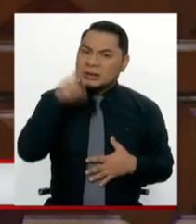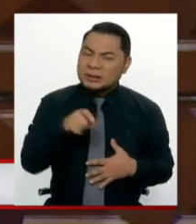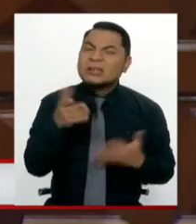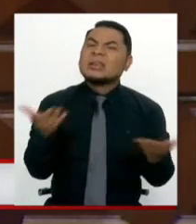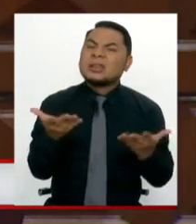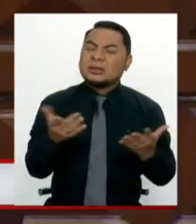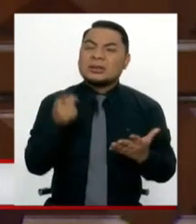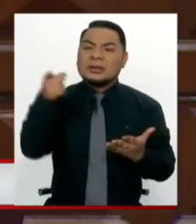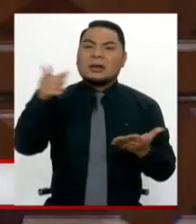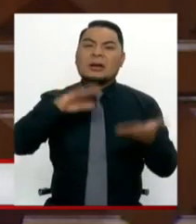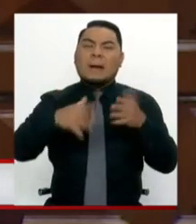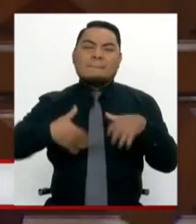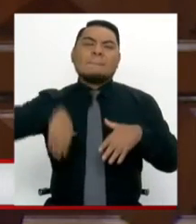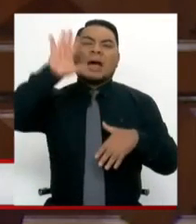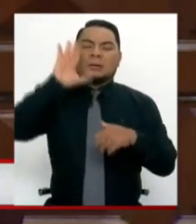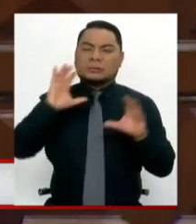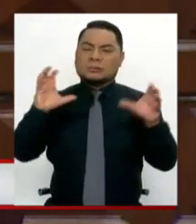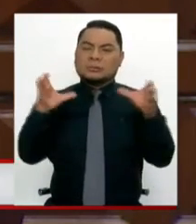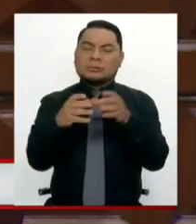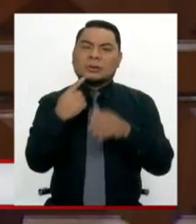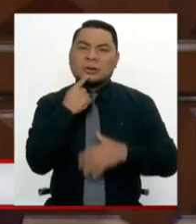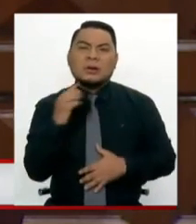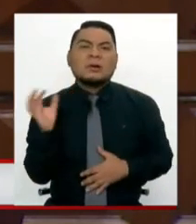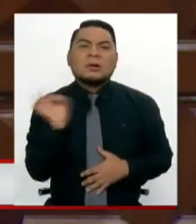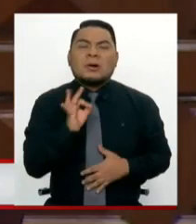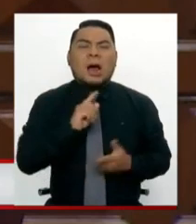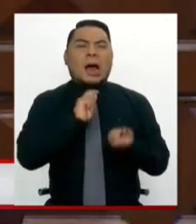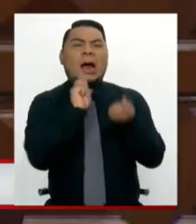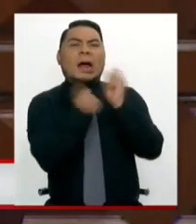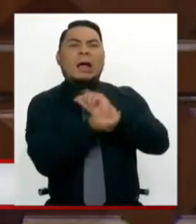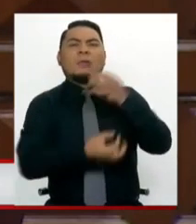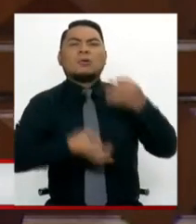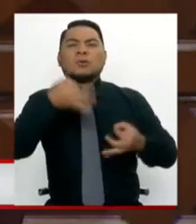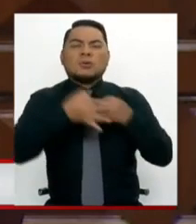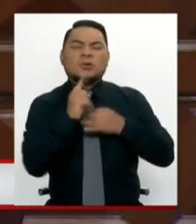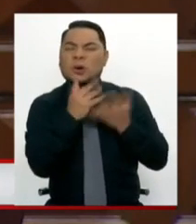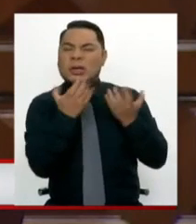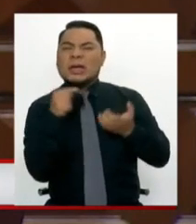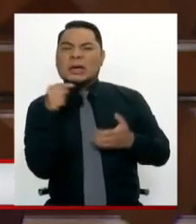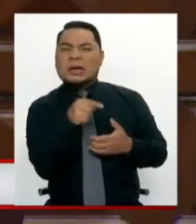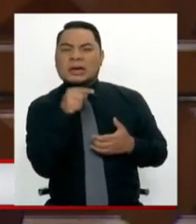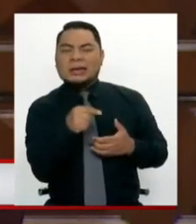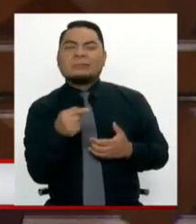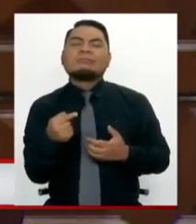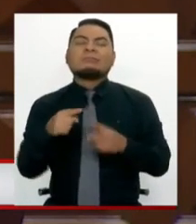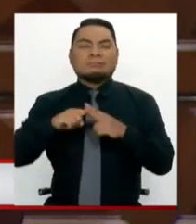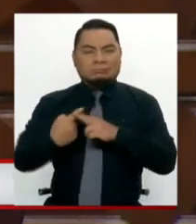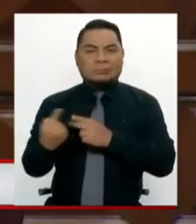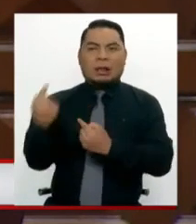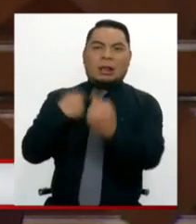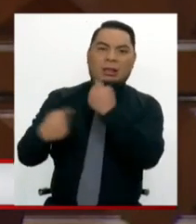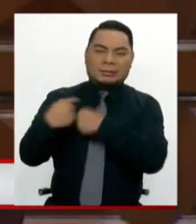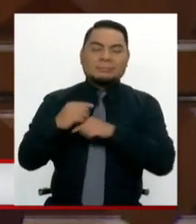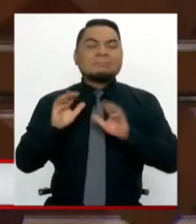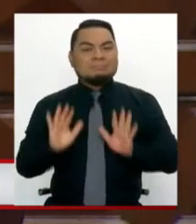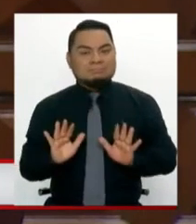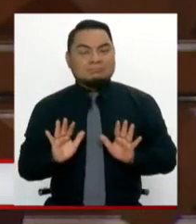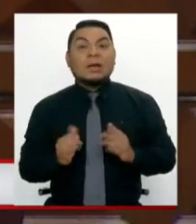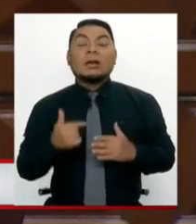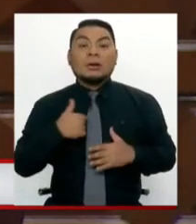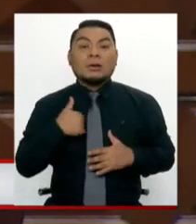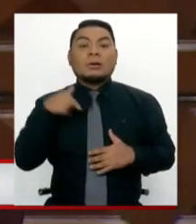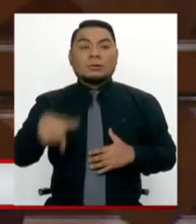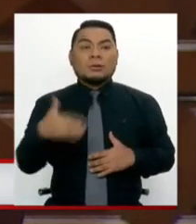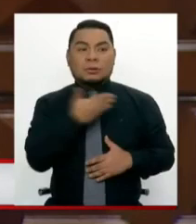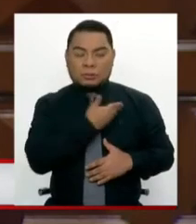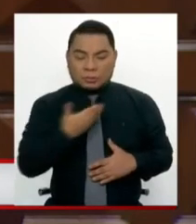provenía de los sectores más conservadores que nunca quisieron el cambio ni la justicia social. A pesar de recibir un